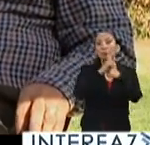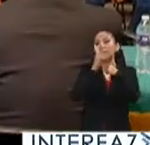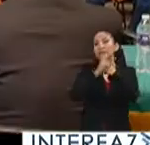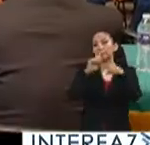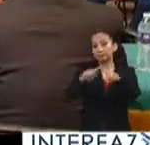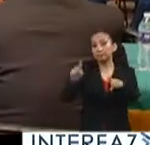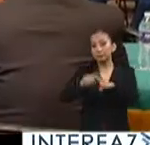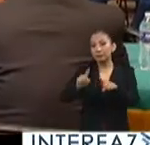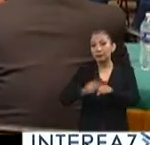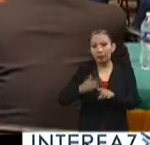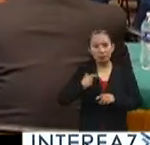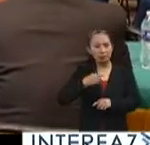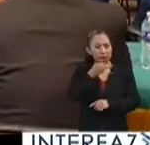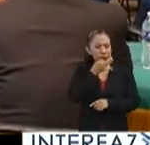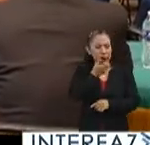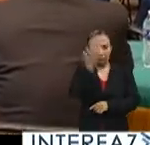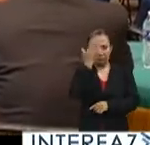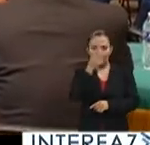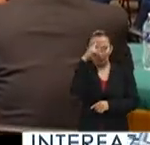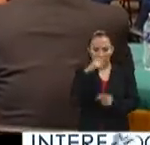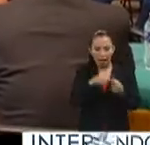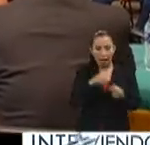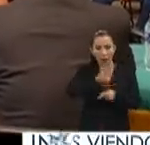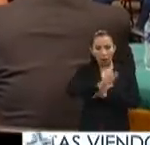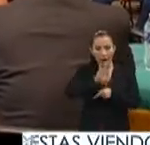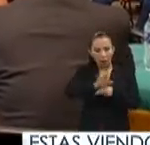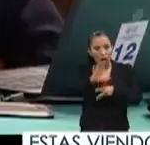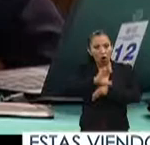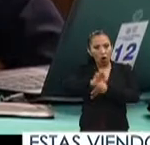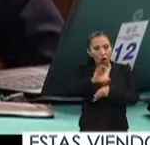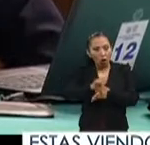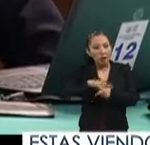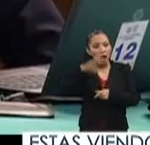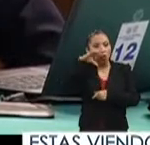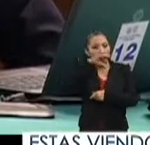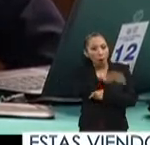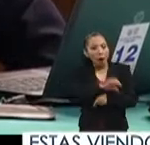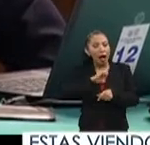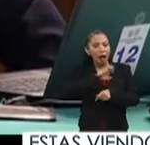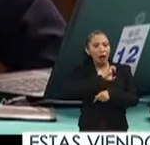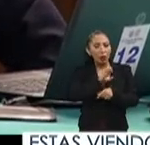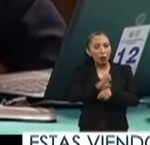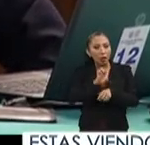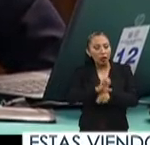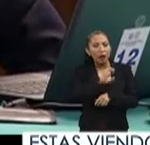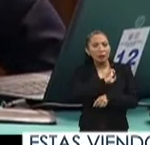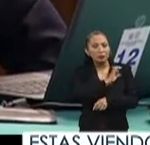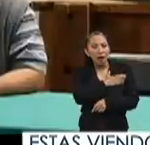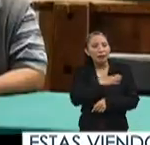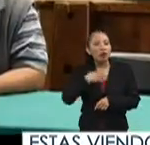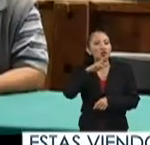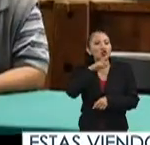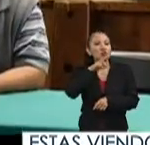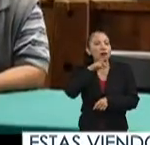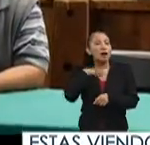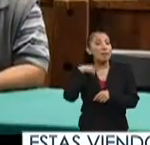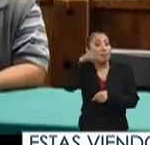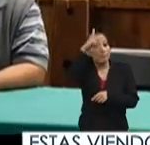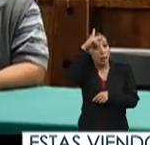países. Especialistas de México, Brasil, Colombia, Cuba, Ecuador, España, Honduras y